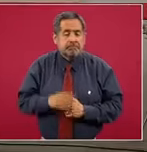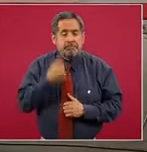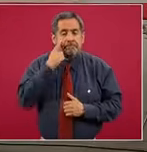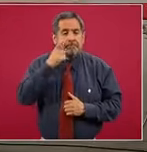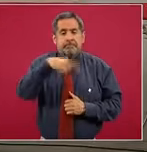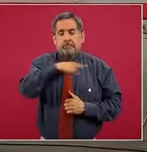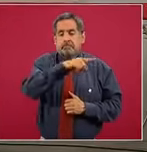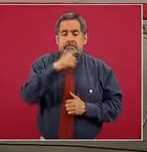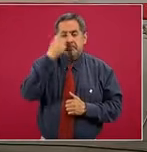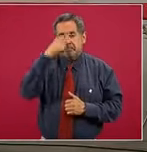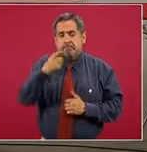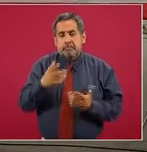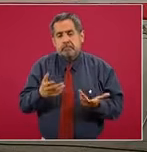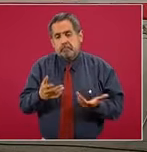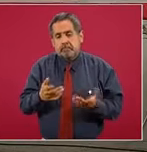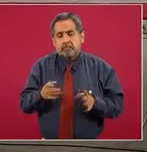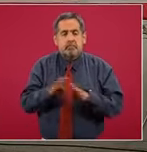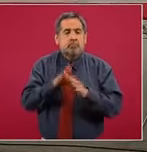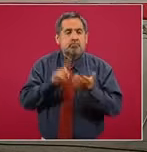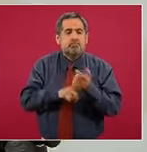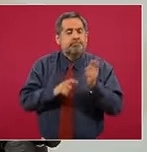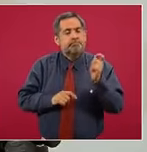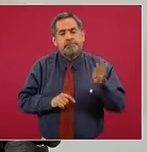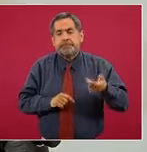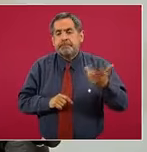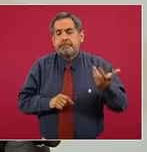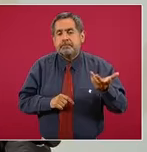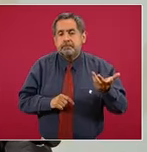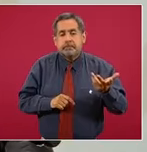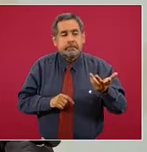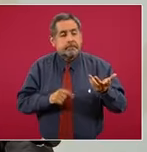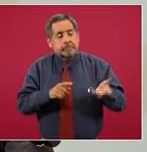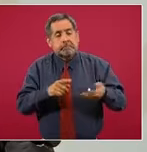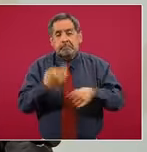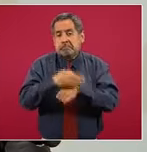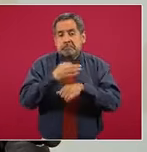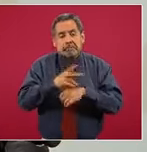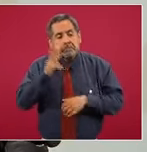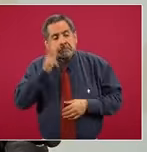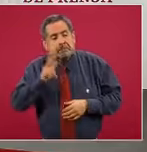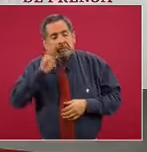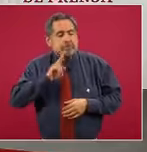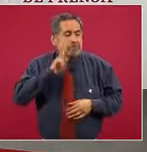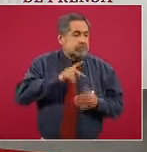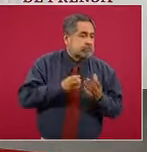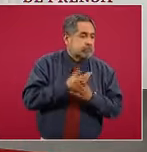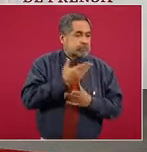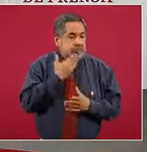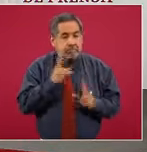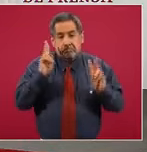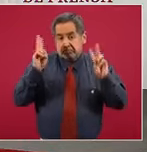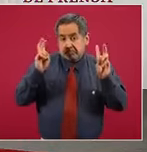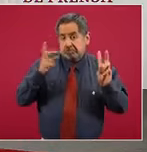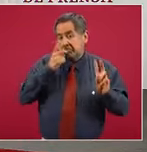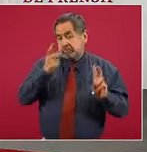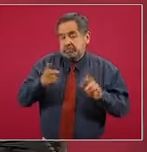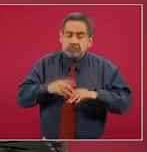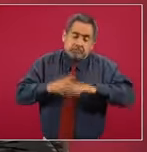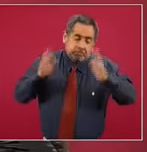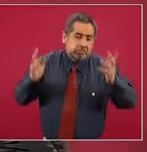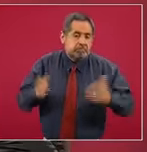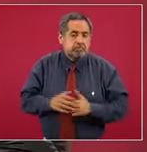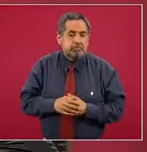para hacer esta prueba piloto que se denominó y